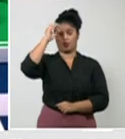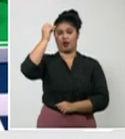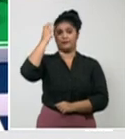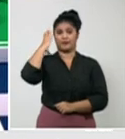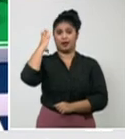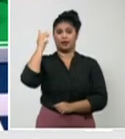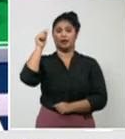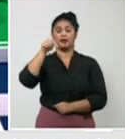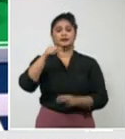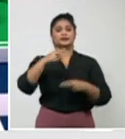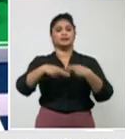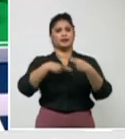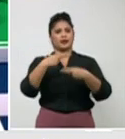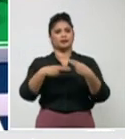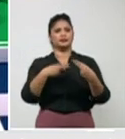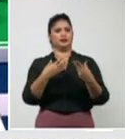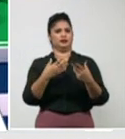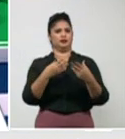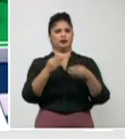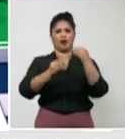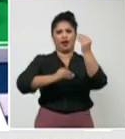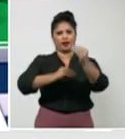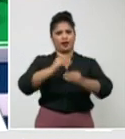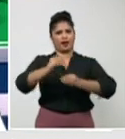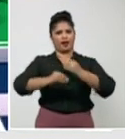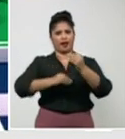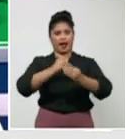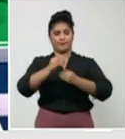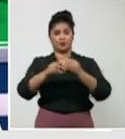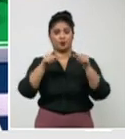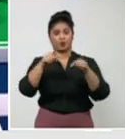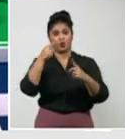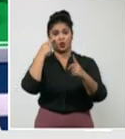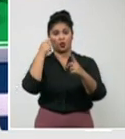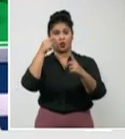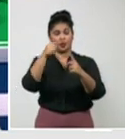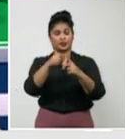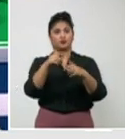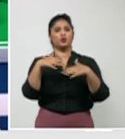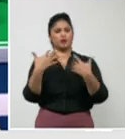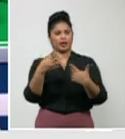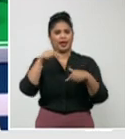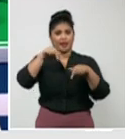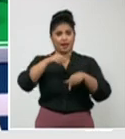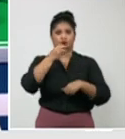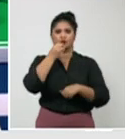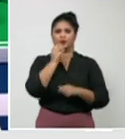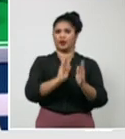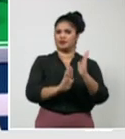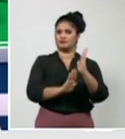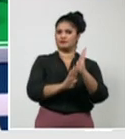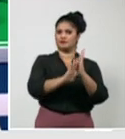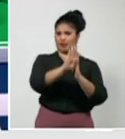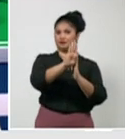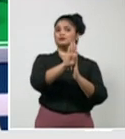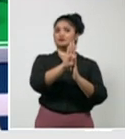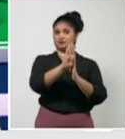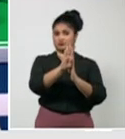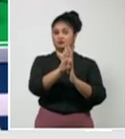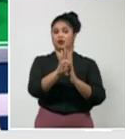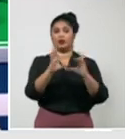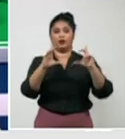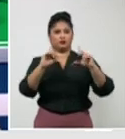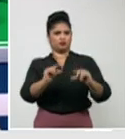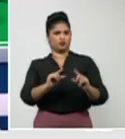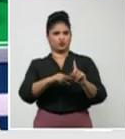aspectos que realmente logren un impacto mayor en estos resultados. Y no por decirlo